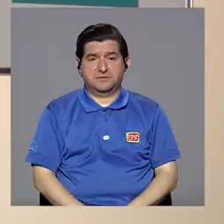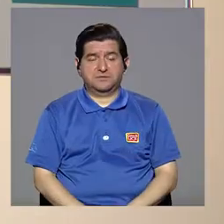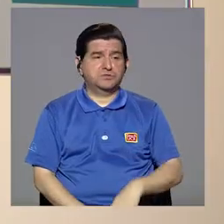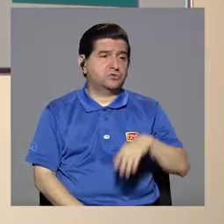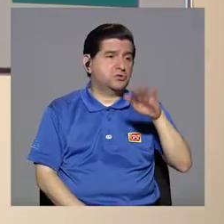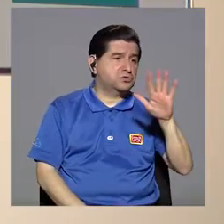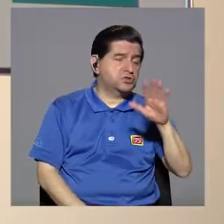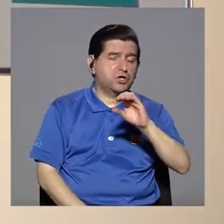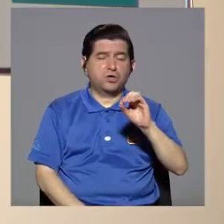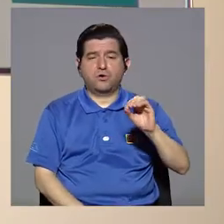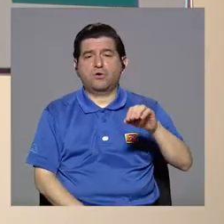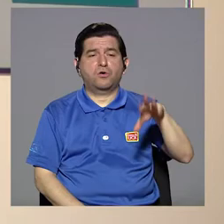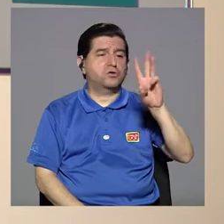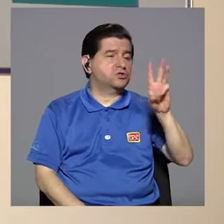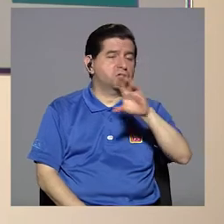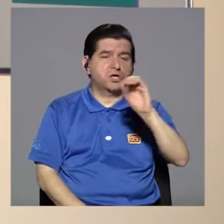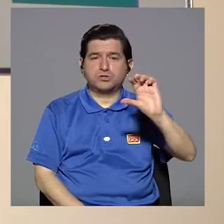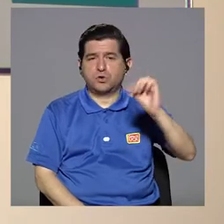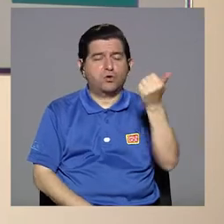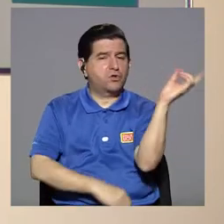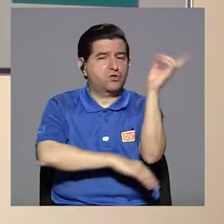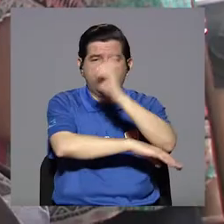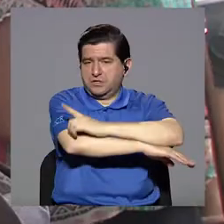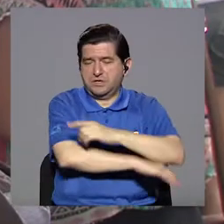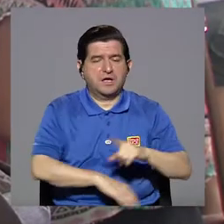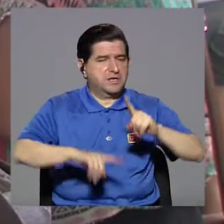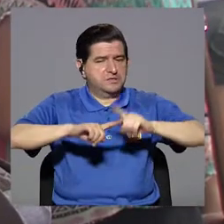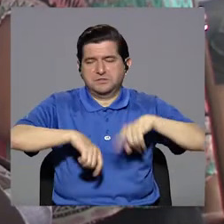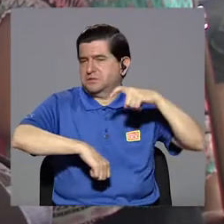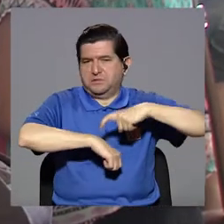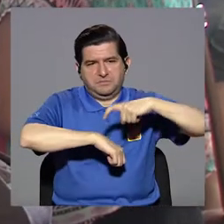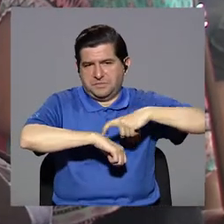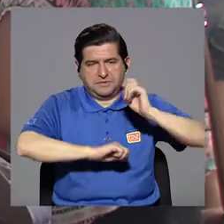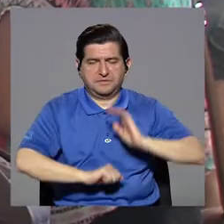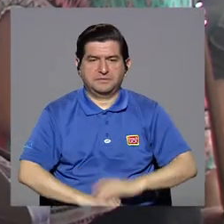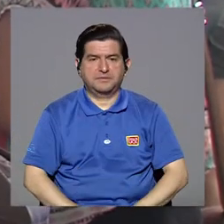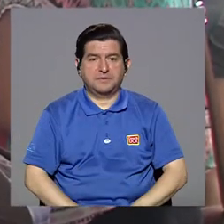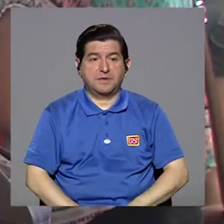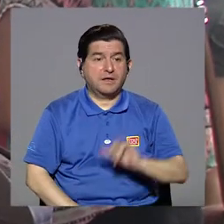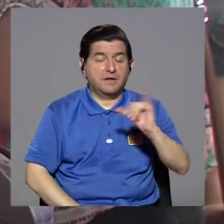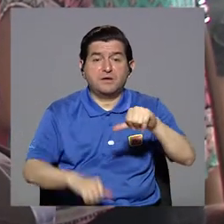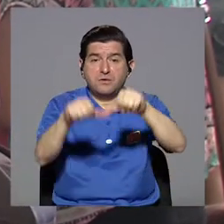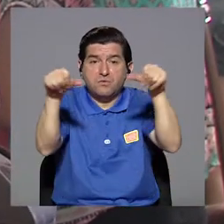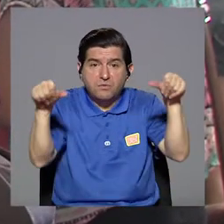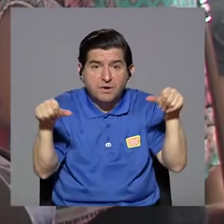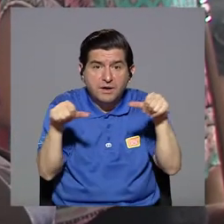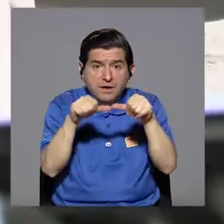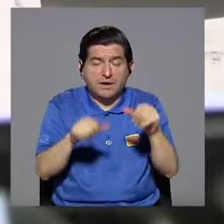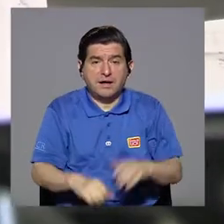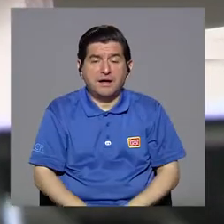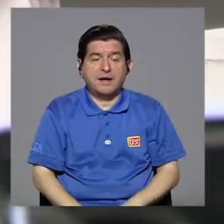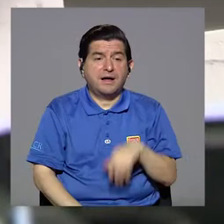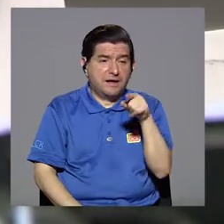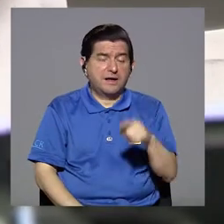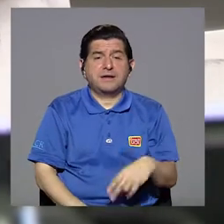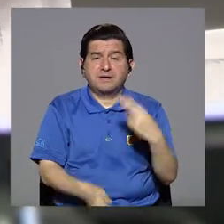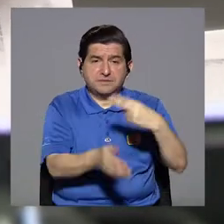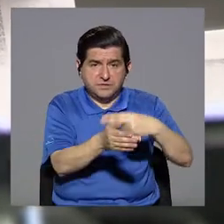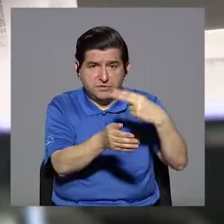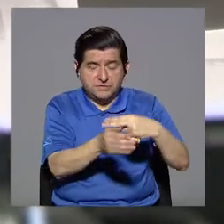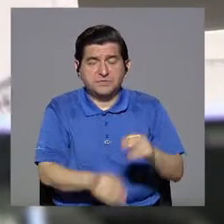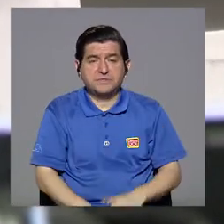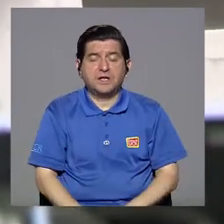ya sea cinco seis diez días el tiempo necesario a su vez de las áreas de la descripción del hospital